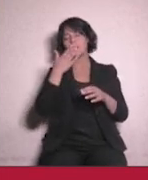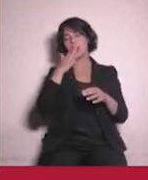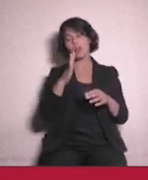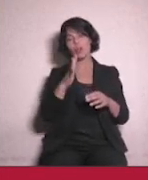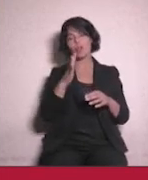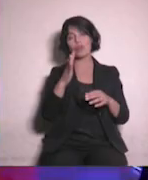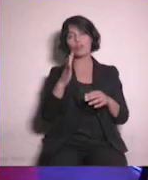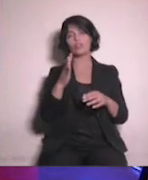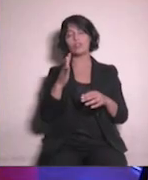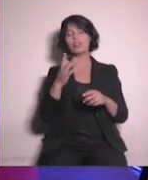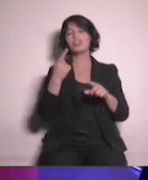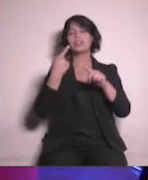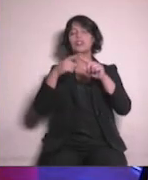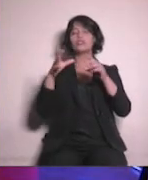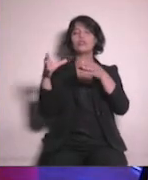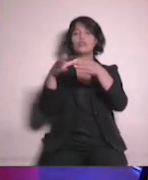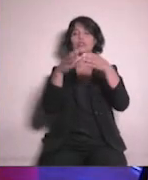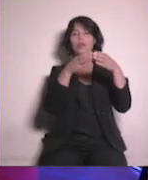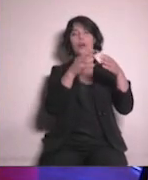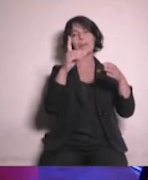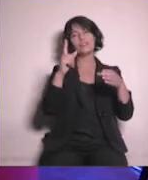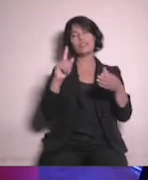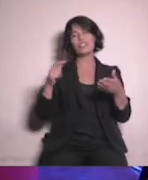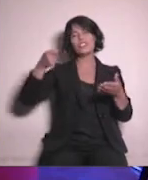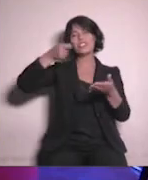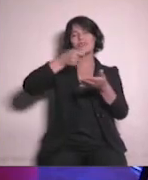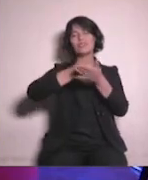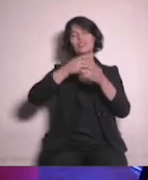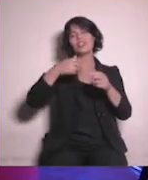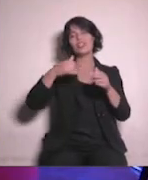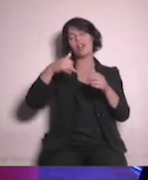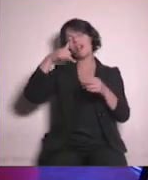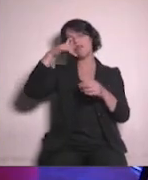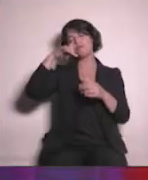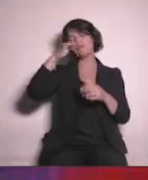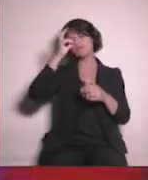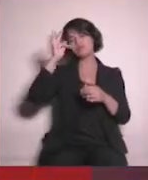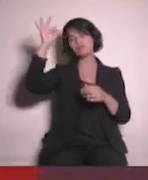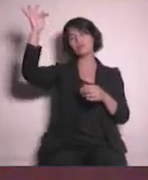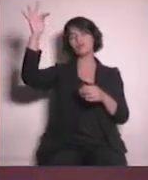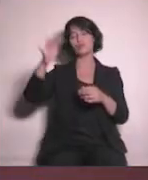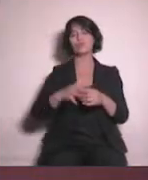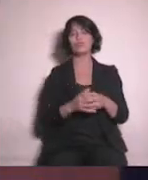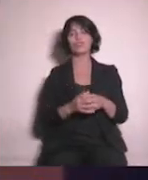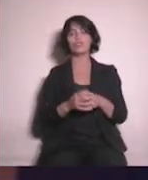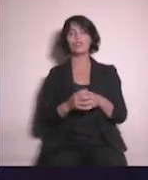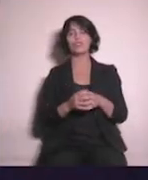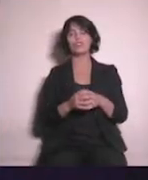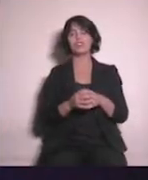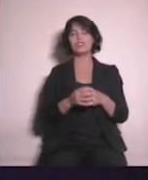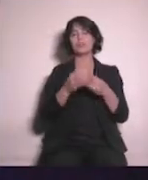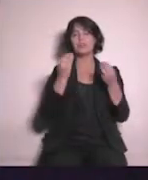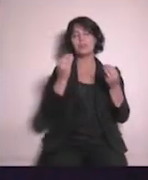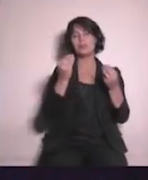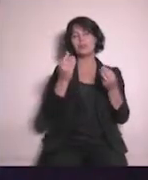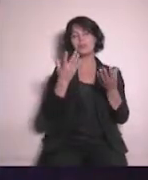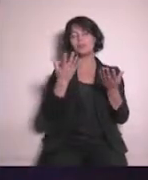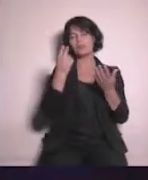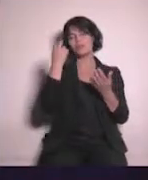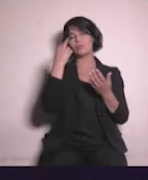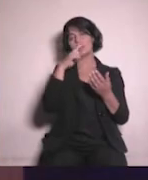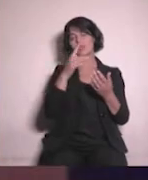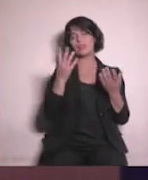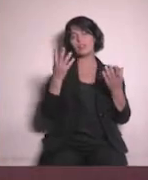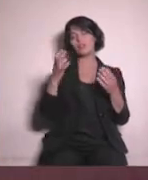que otros que tenemos, pero son inversiones de más largo plazo. Calzan muy bien con el perfil de un fondo de pensiones.